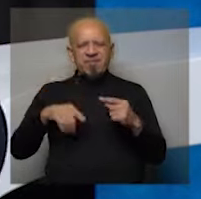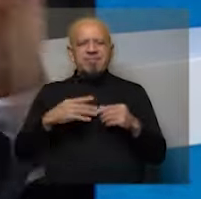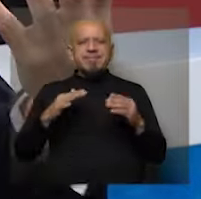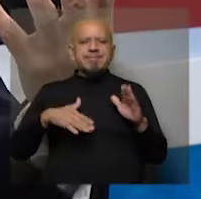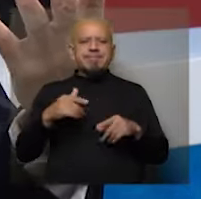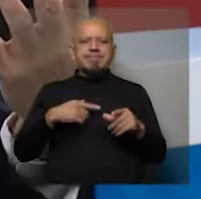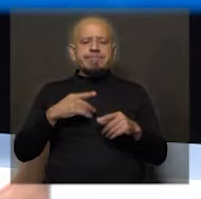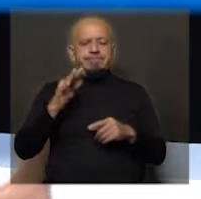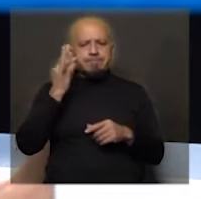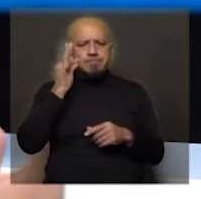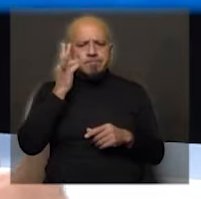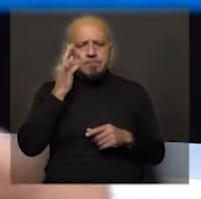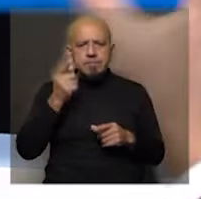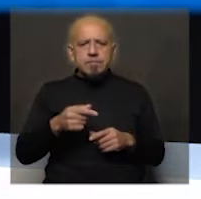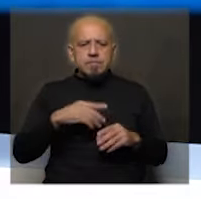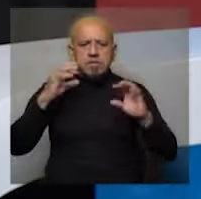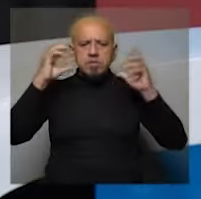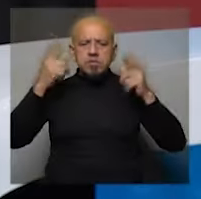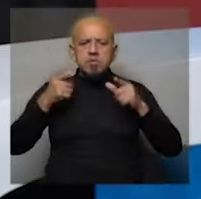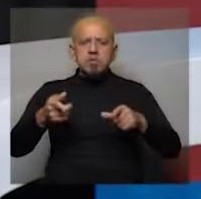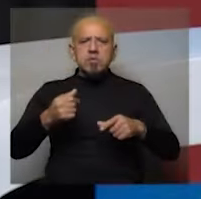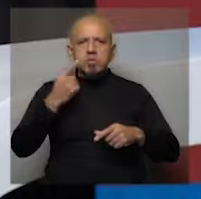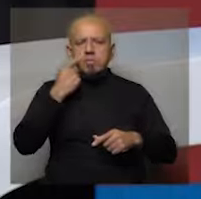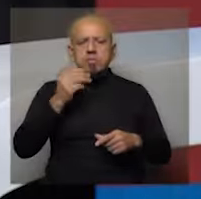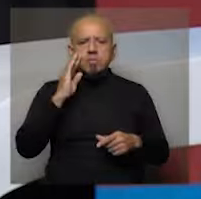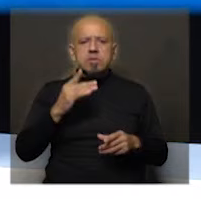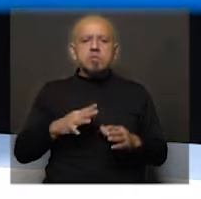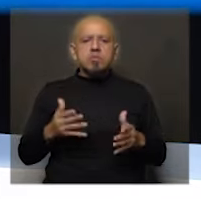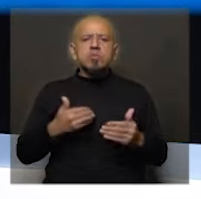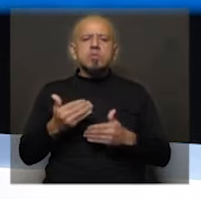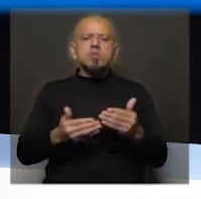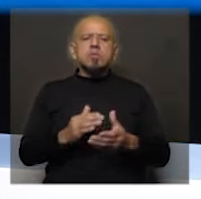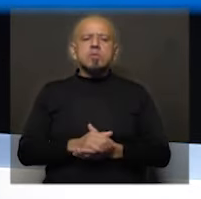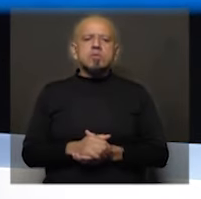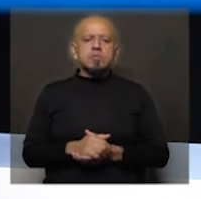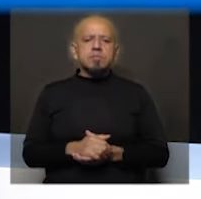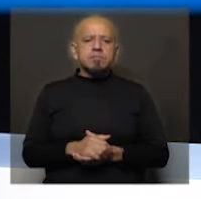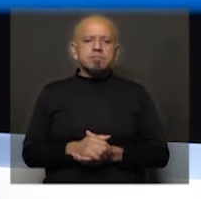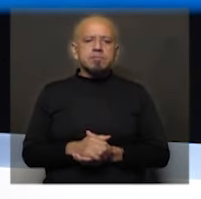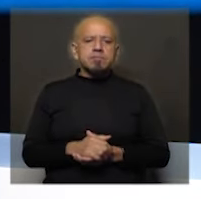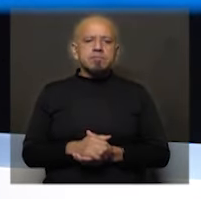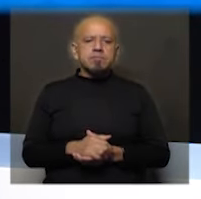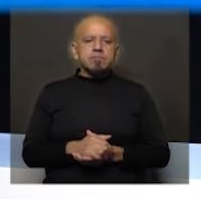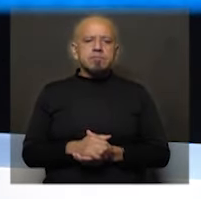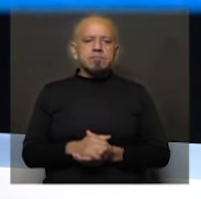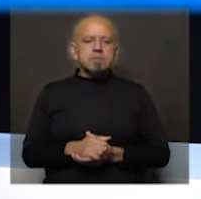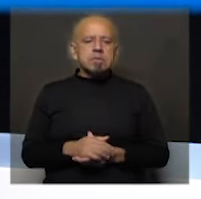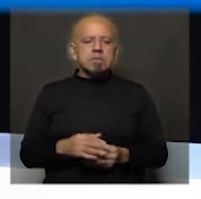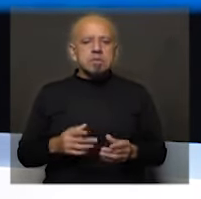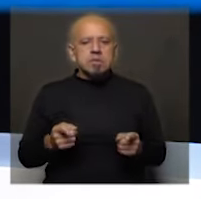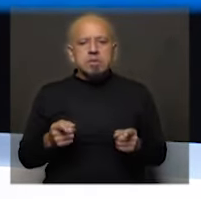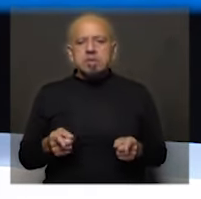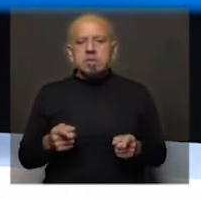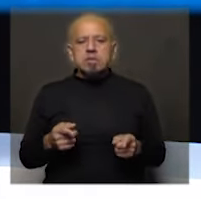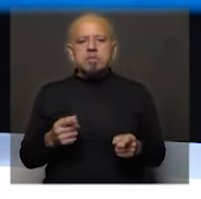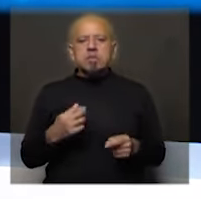son testigos de la violencia entre sus padres Cómo es el proceso allí ahí Creo que también es donde como sociedad tenemos que